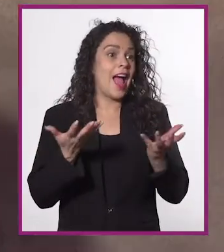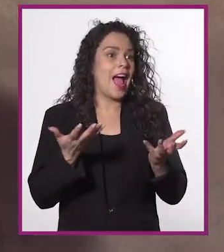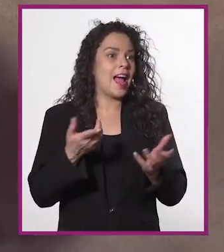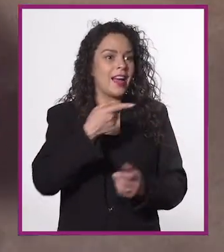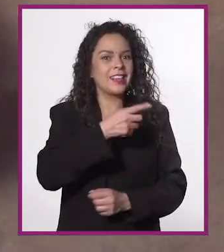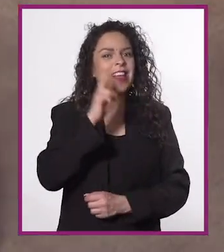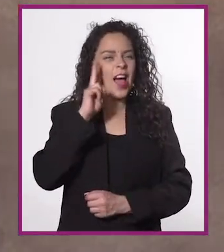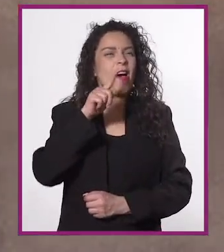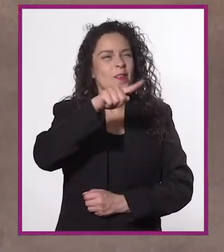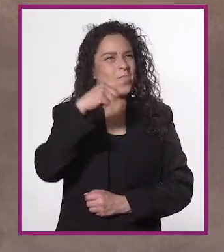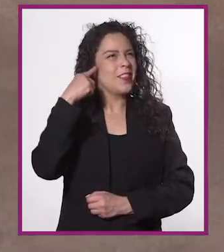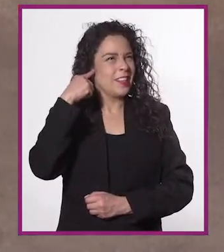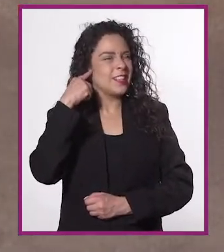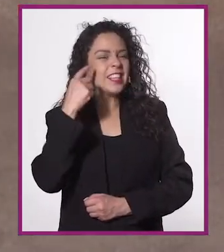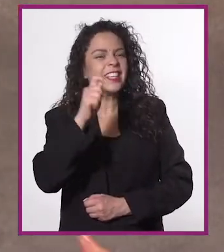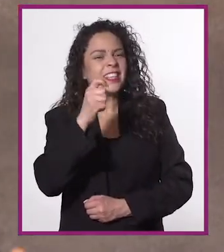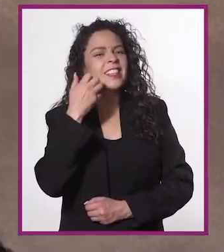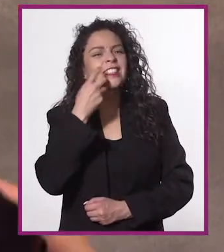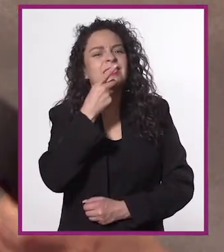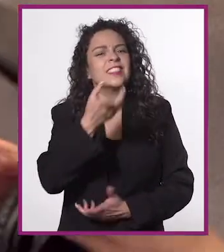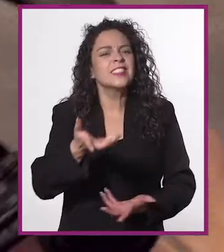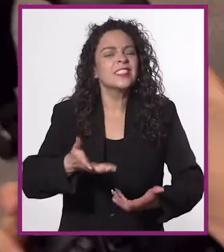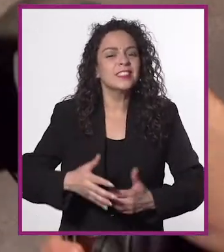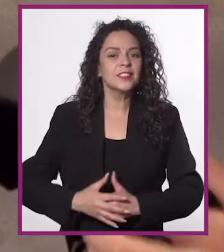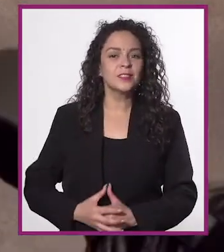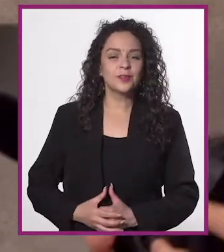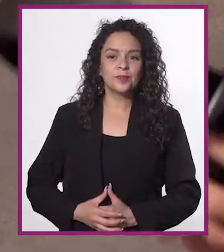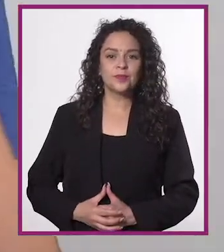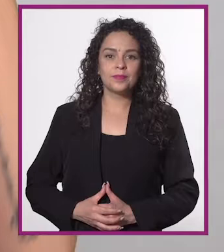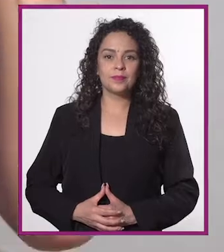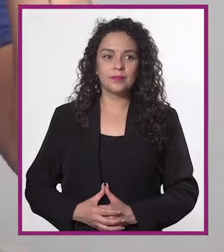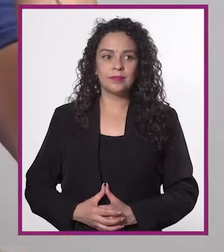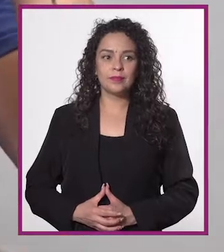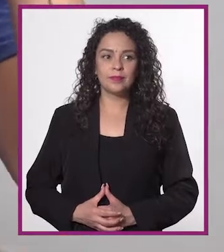¿qué haces? Ay, a ver qué te dice esta canción.